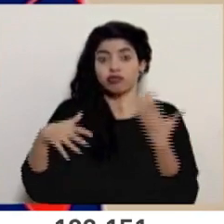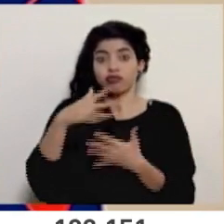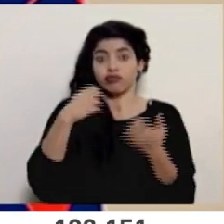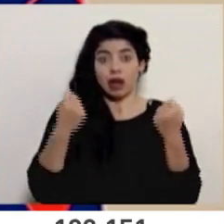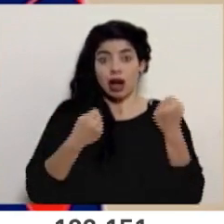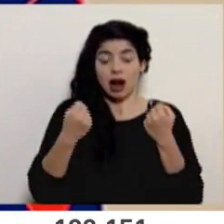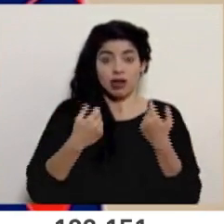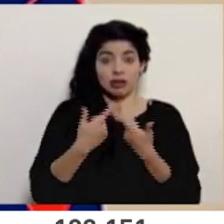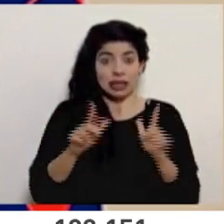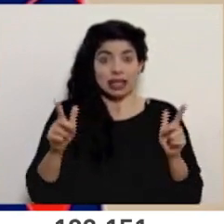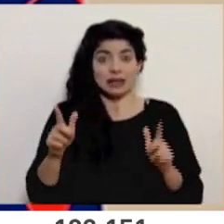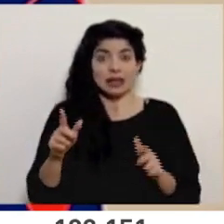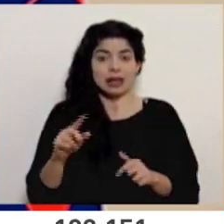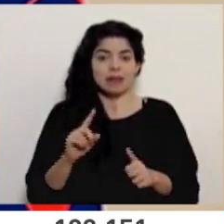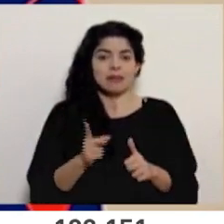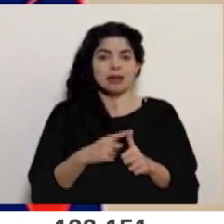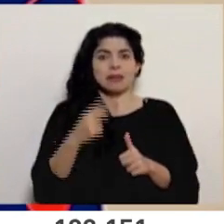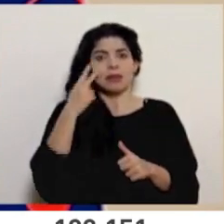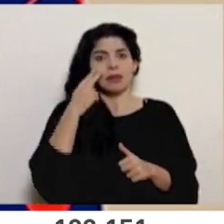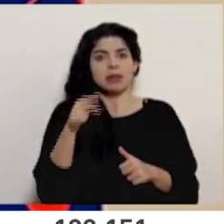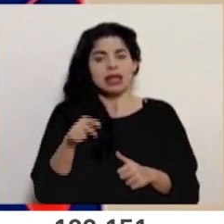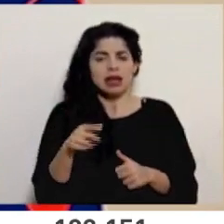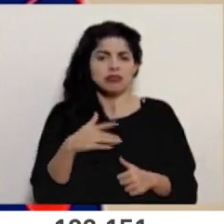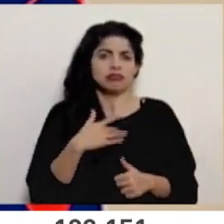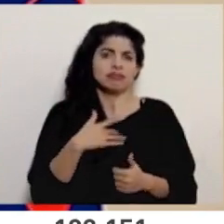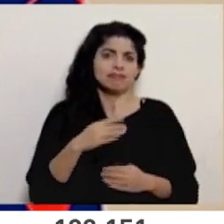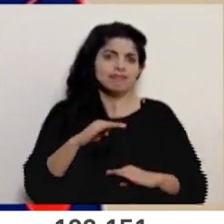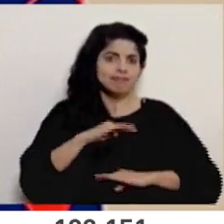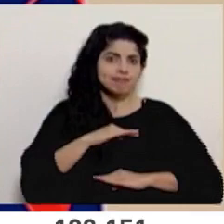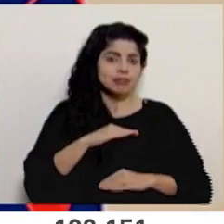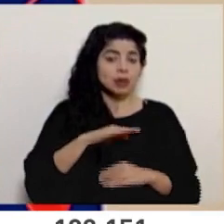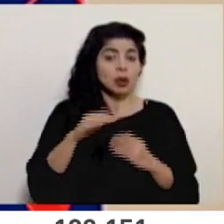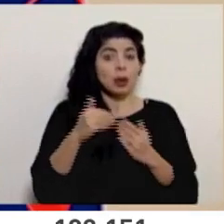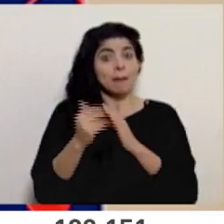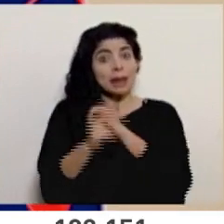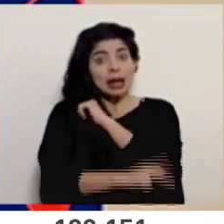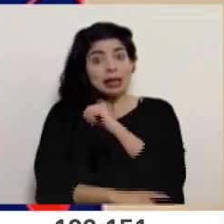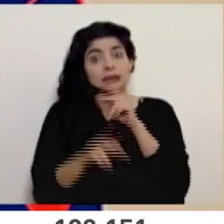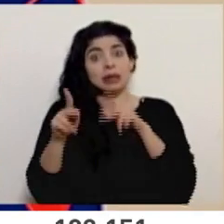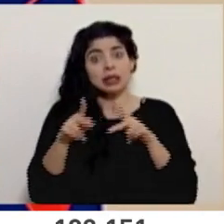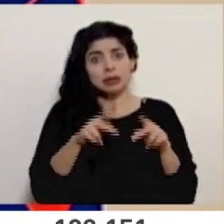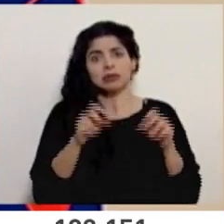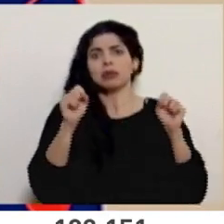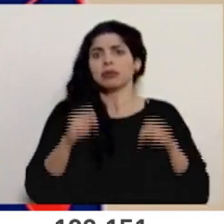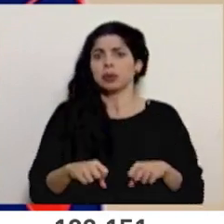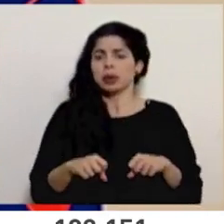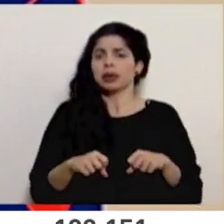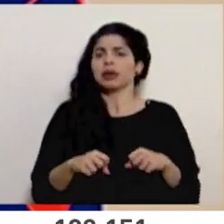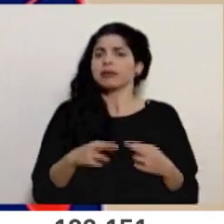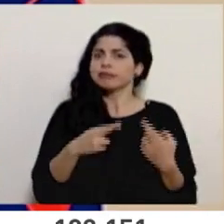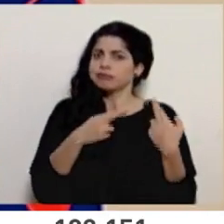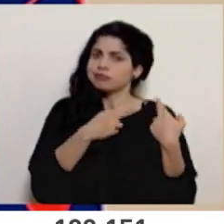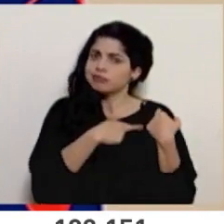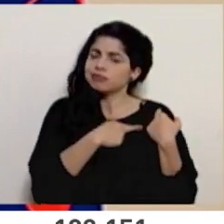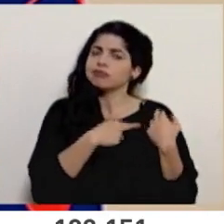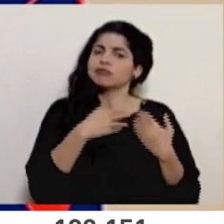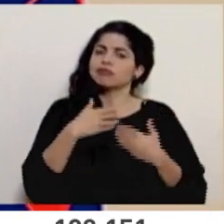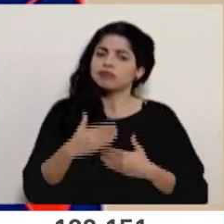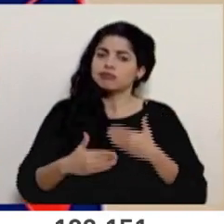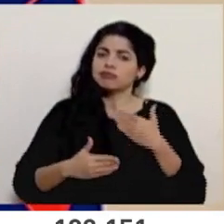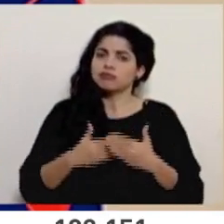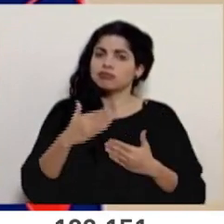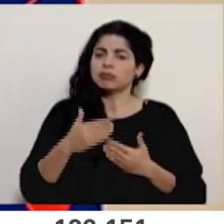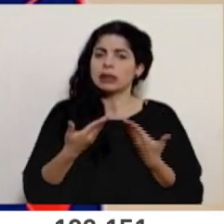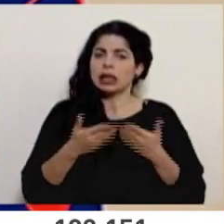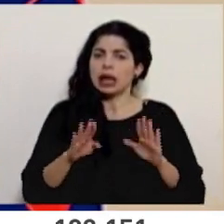instancia yo creo que es satisfactorio ver que como país, como población, podemos responsabilizarnos y avanzar en el modelo